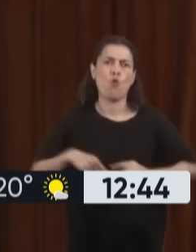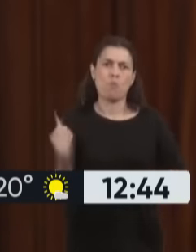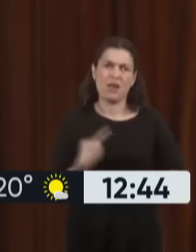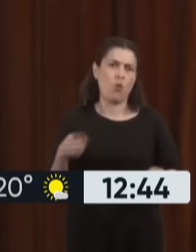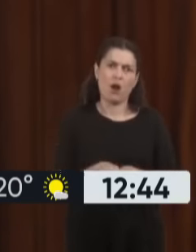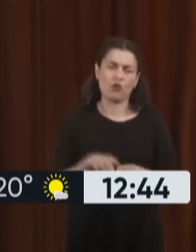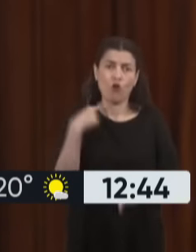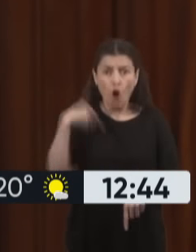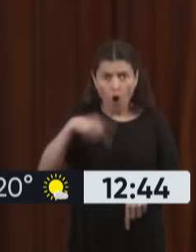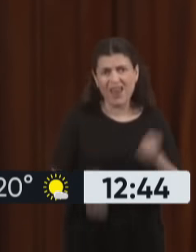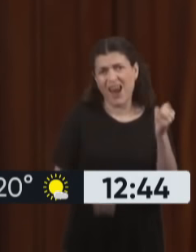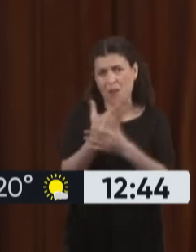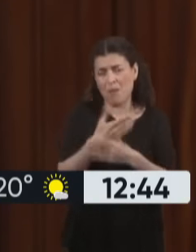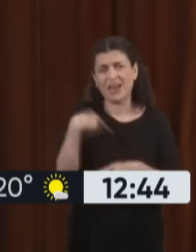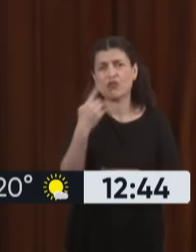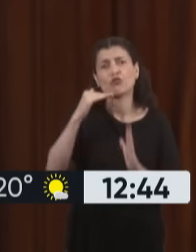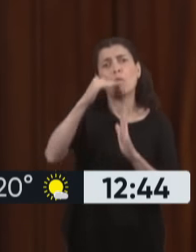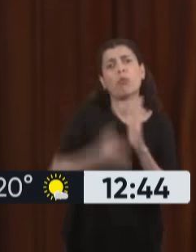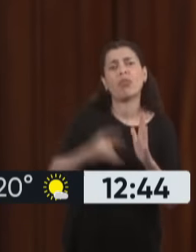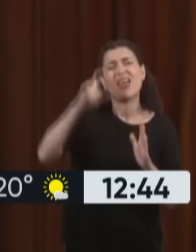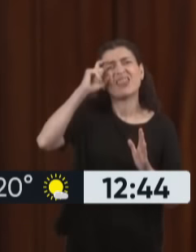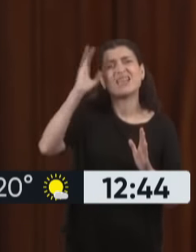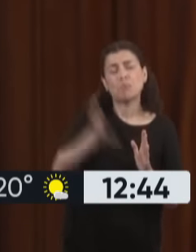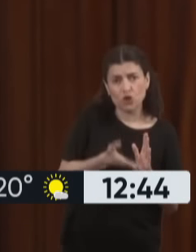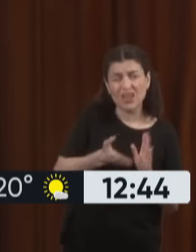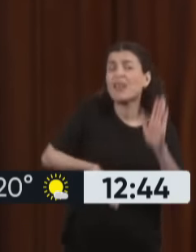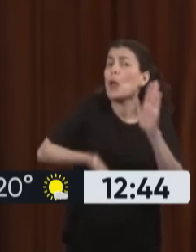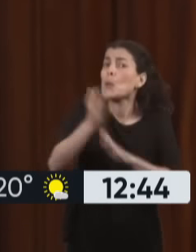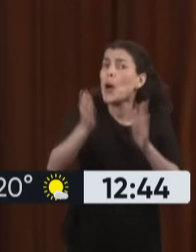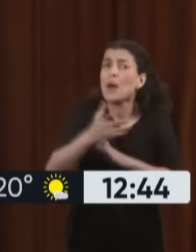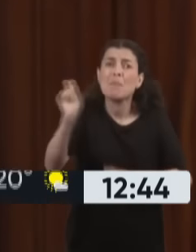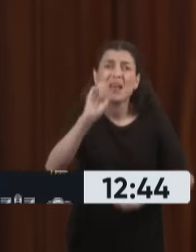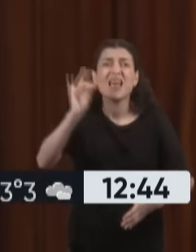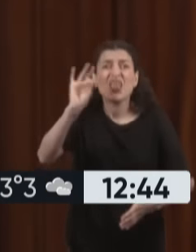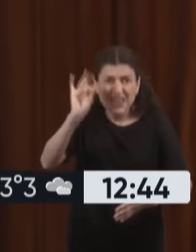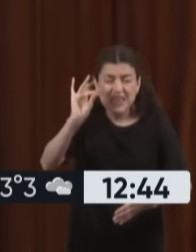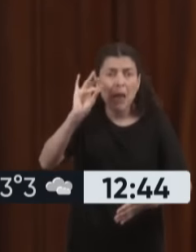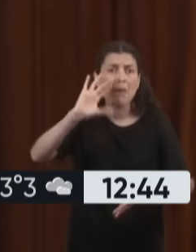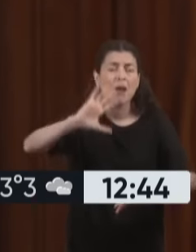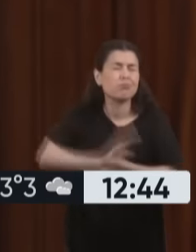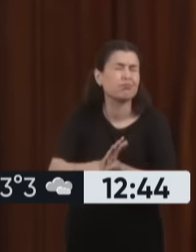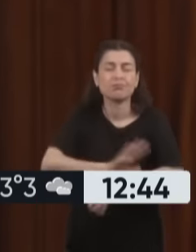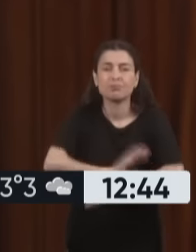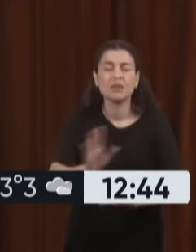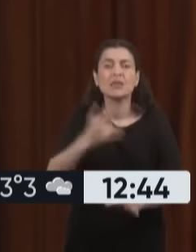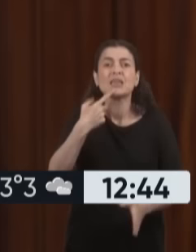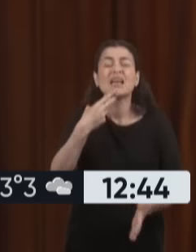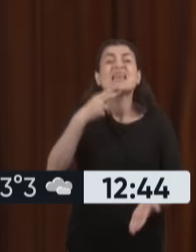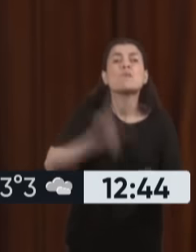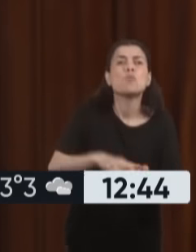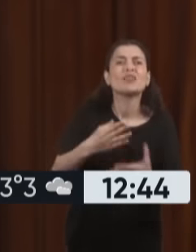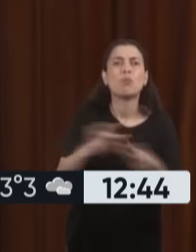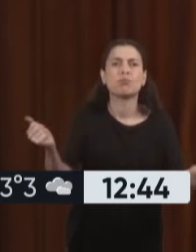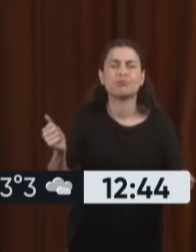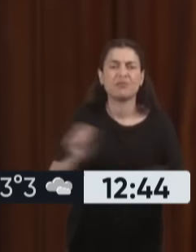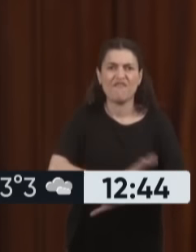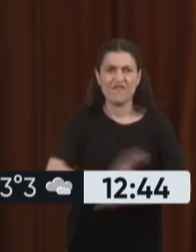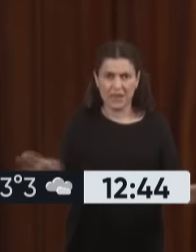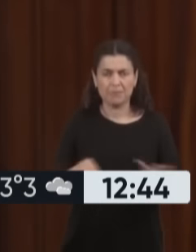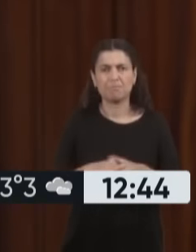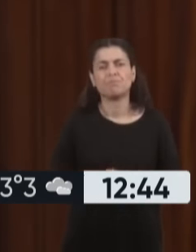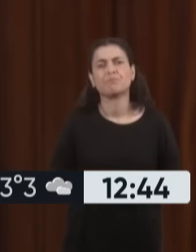esta mañana lo bajamos un 10%, en diciembre lo vamos a eliminar por completo, impulsando así una baja en los precios de los productos